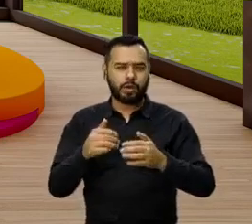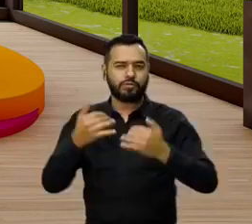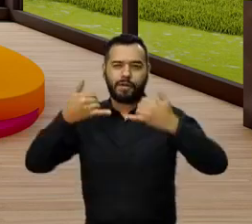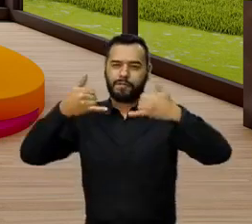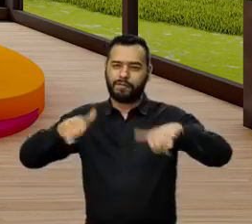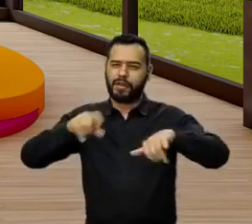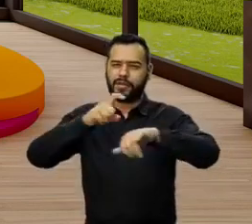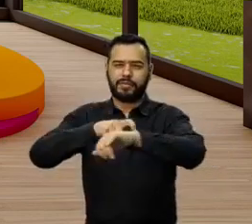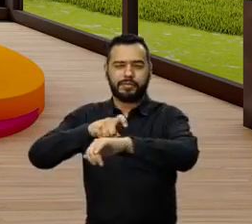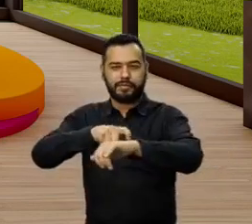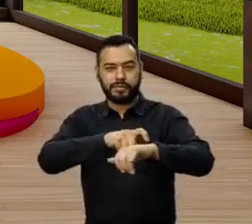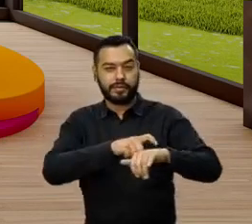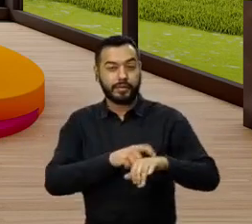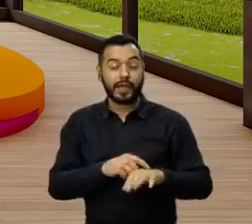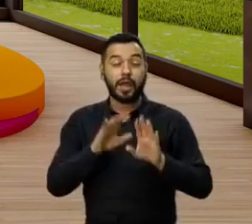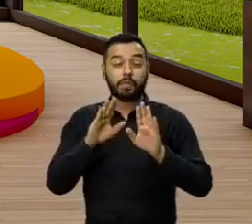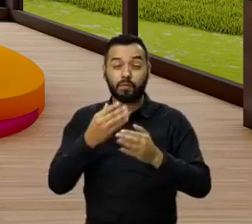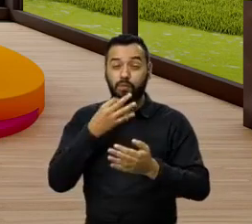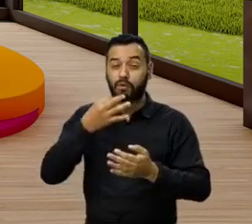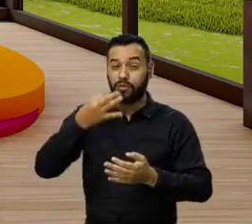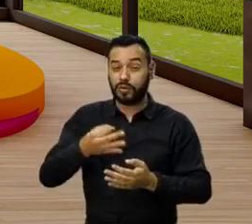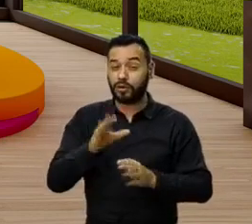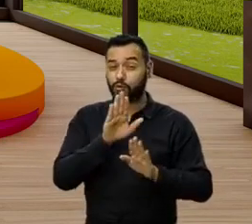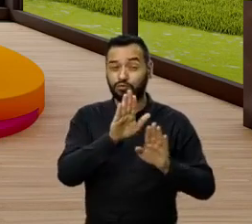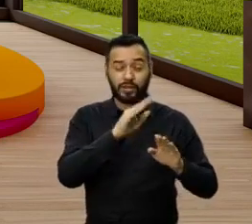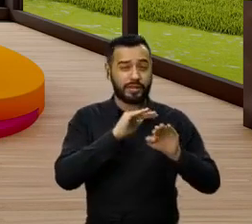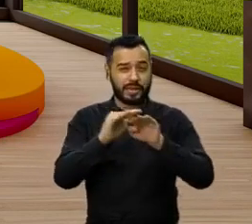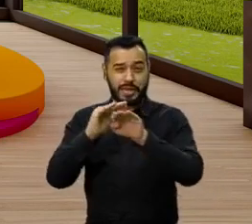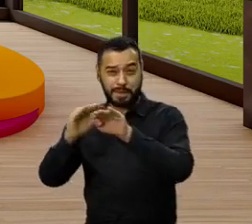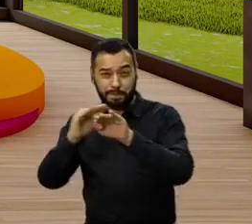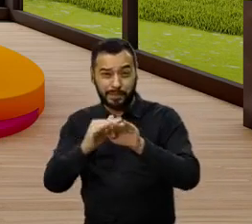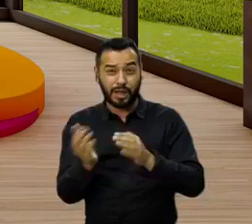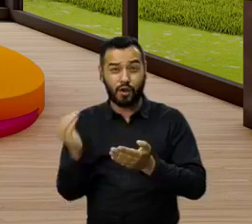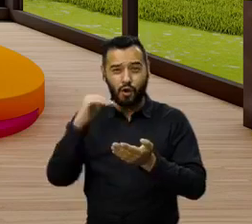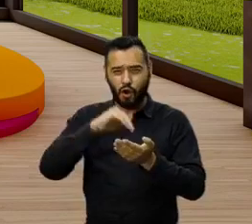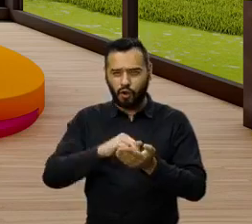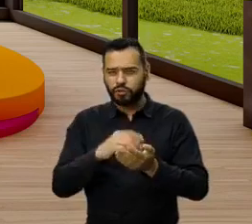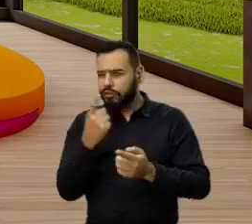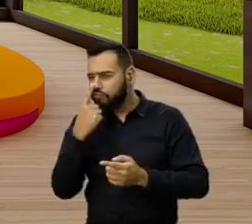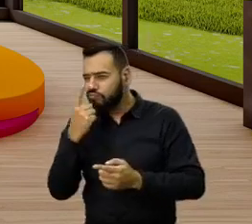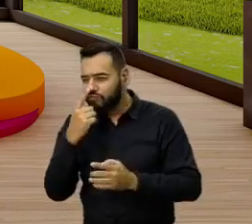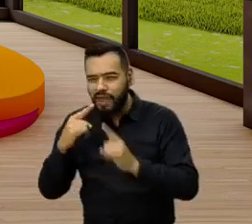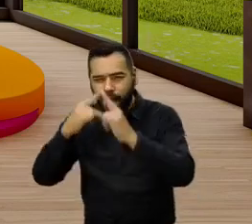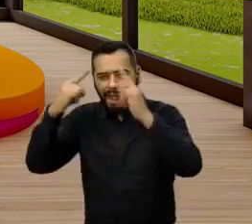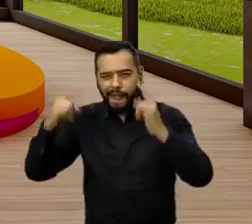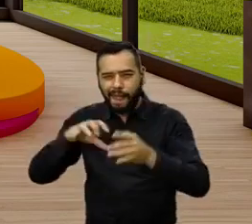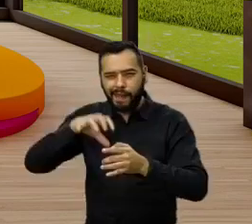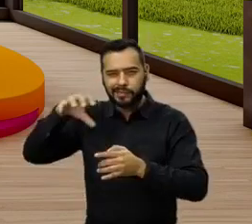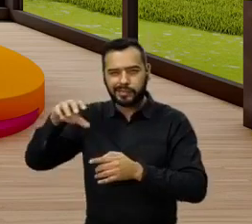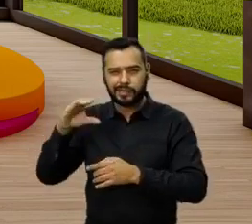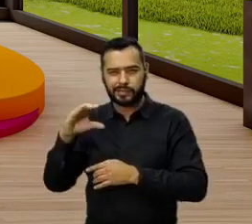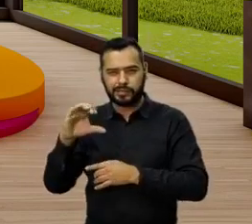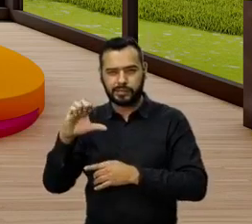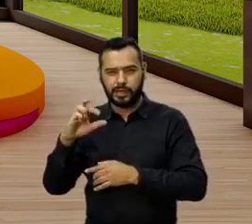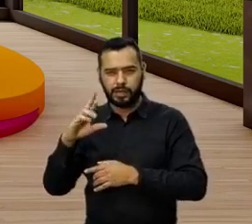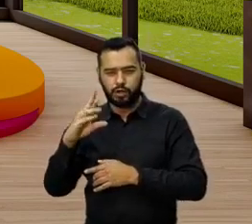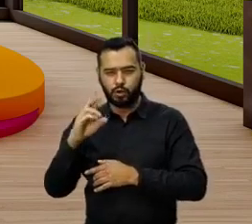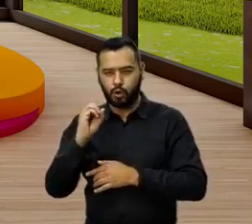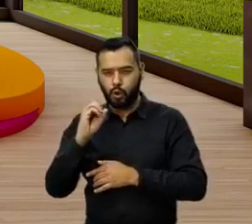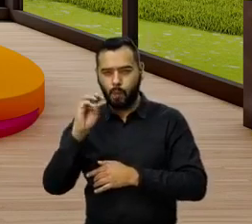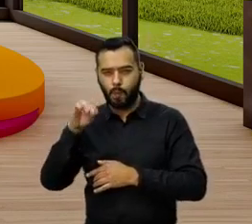se nos agotó este tiempo de verdad ustedes quedan invitados nuevamente a recorrer el stand de cedro monte en nuestra